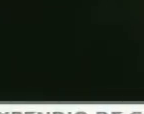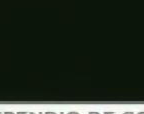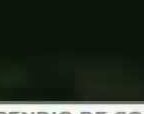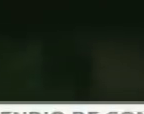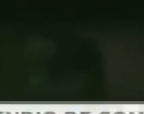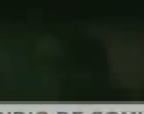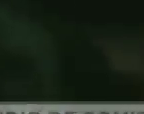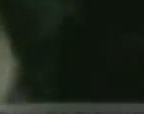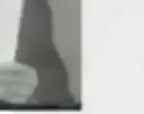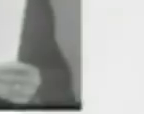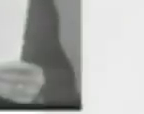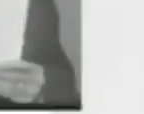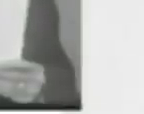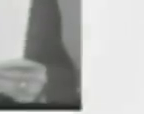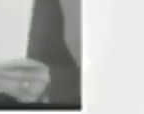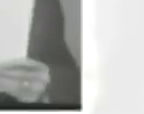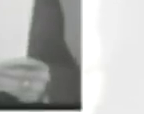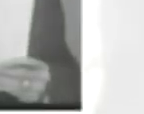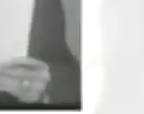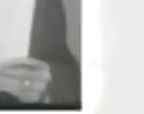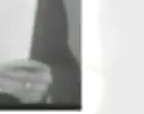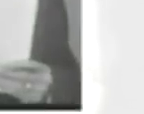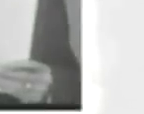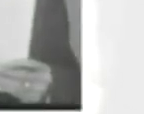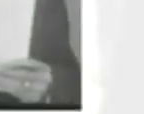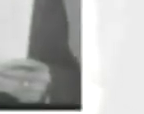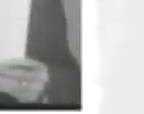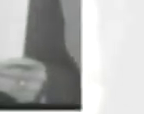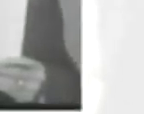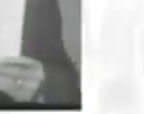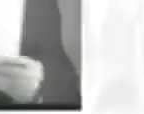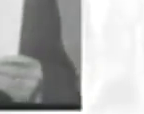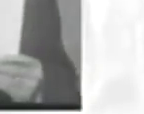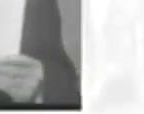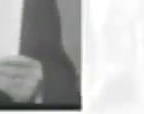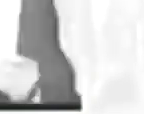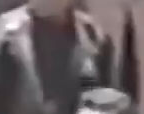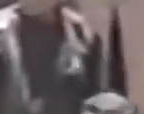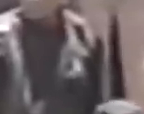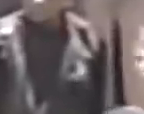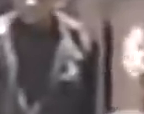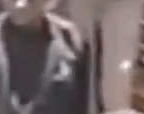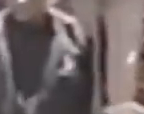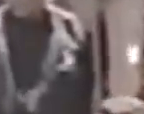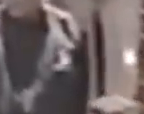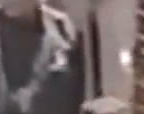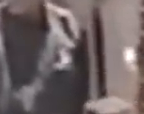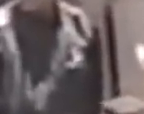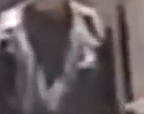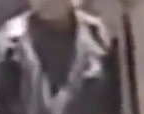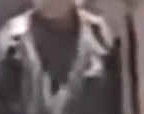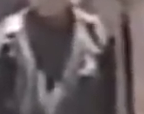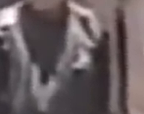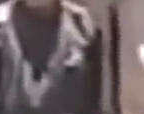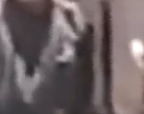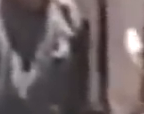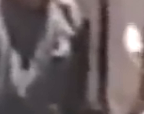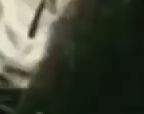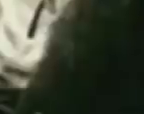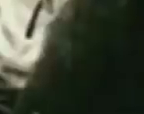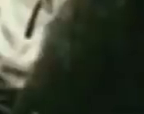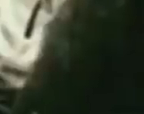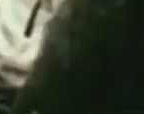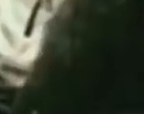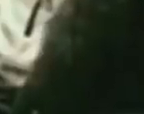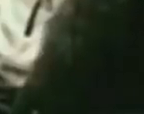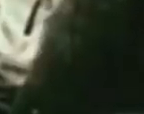secuestrado. El 12 de abril, Fedecámaras capitaliza el golpe de Estado y comienza la persecución contra el